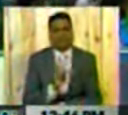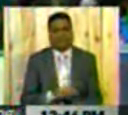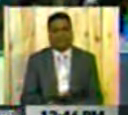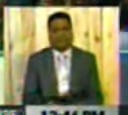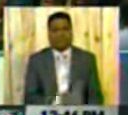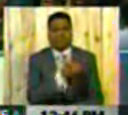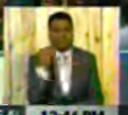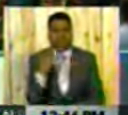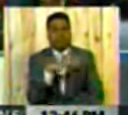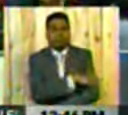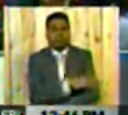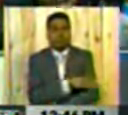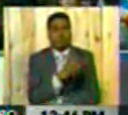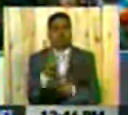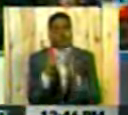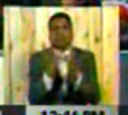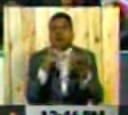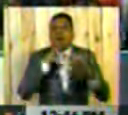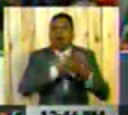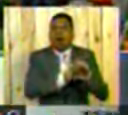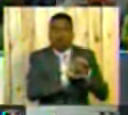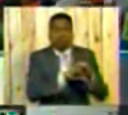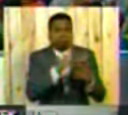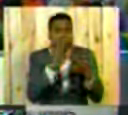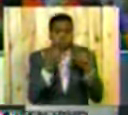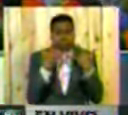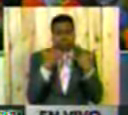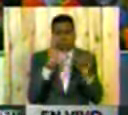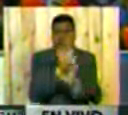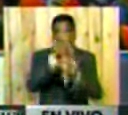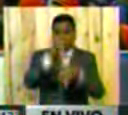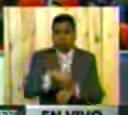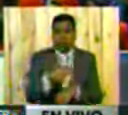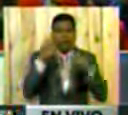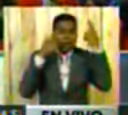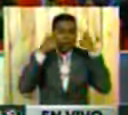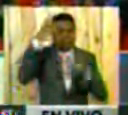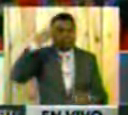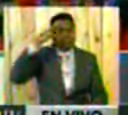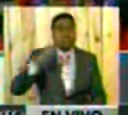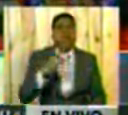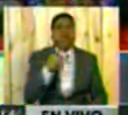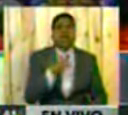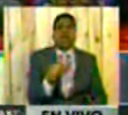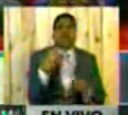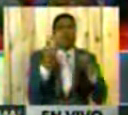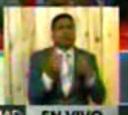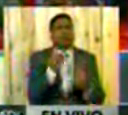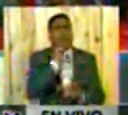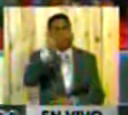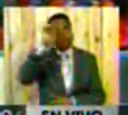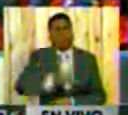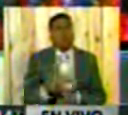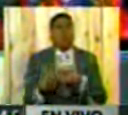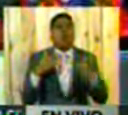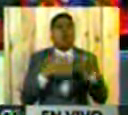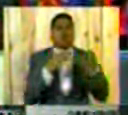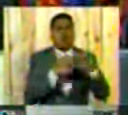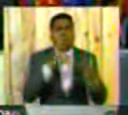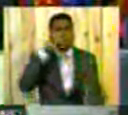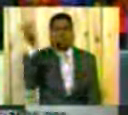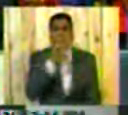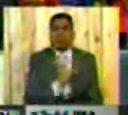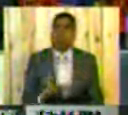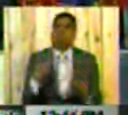nosotros históricamente, nunca nos ha querido. Contra el comandante Chávez dijeron cualquier cantidad de barbaridades, contra Nicolás Maduro